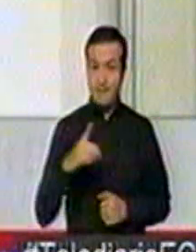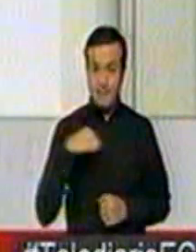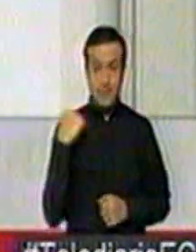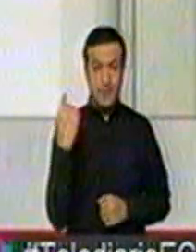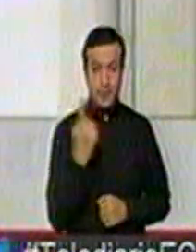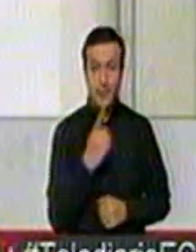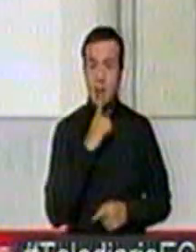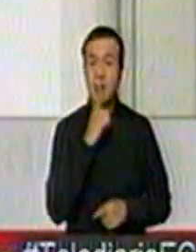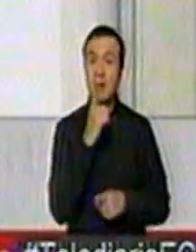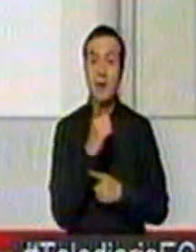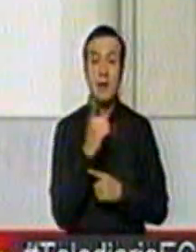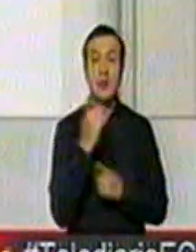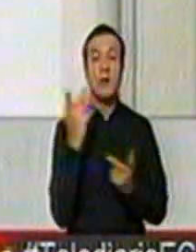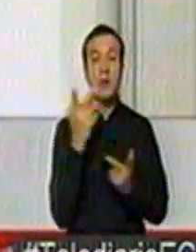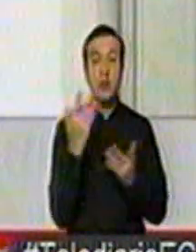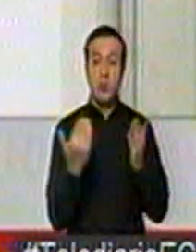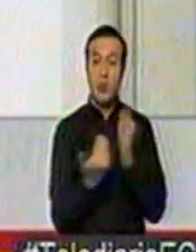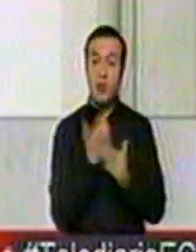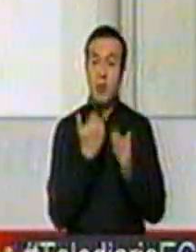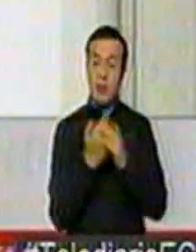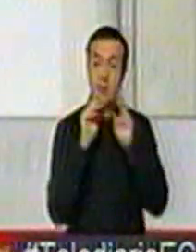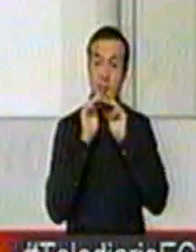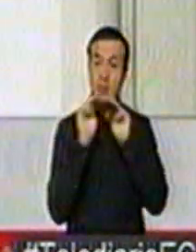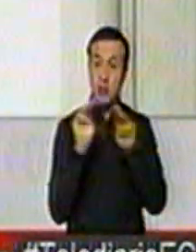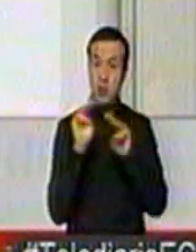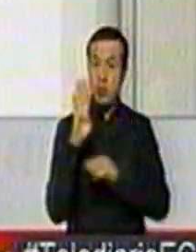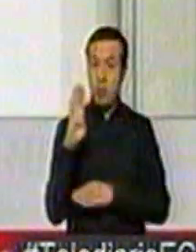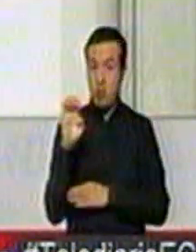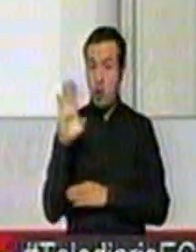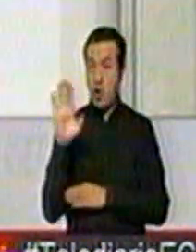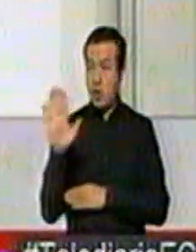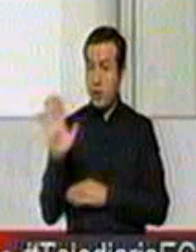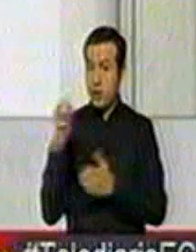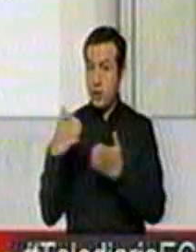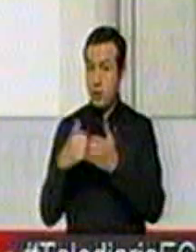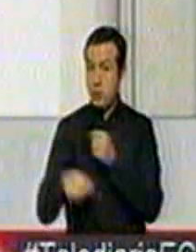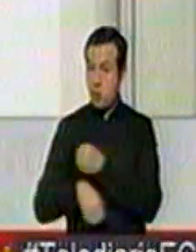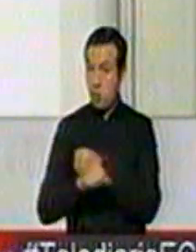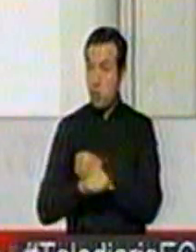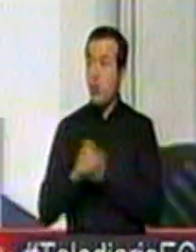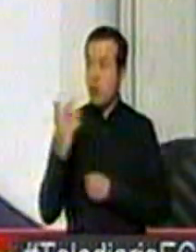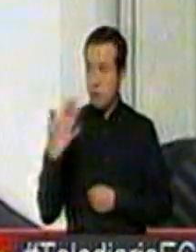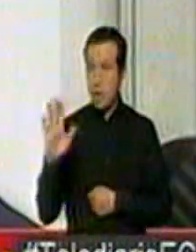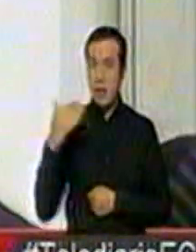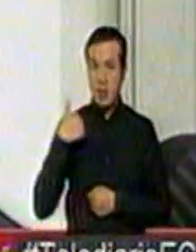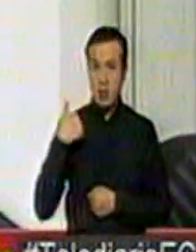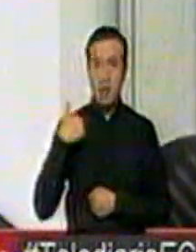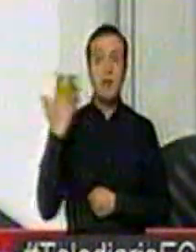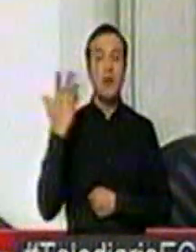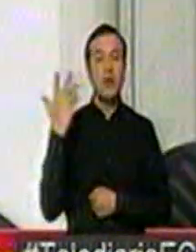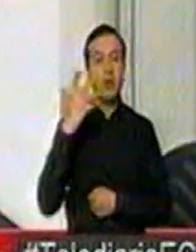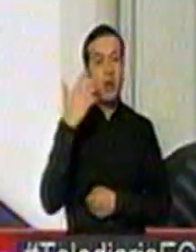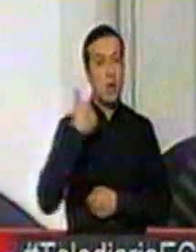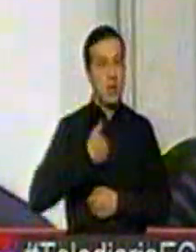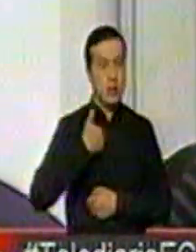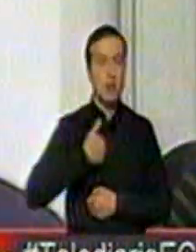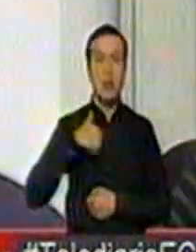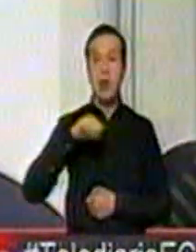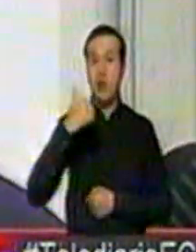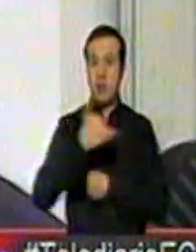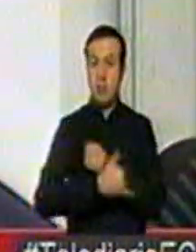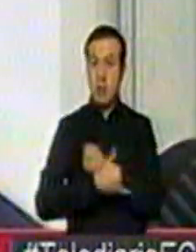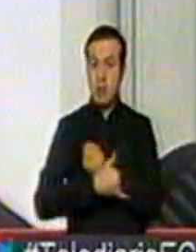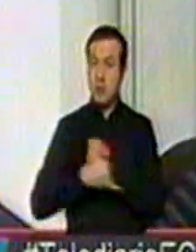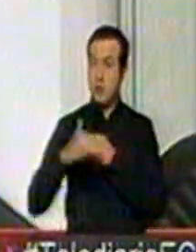incorporar metodologías que Boca Social viene aplicando ya en Argentina y en otros países, poderlas aplicar en nuestras comunidades y en